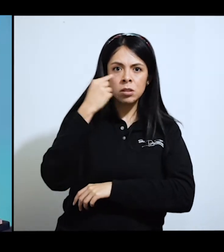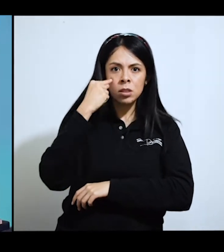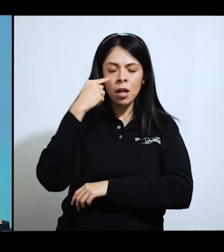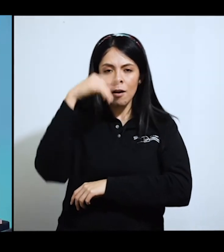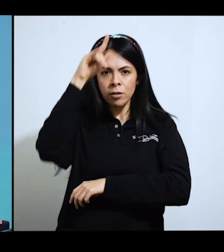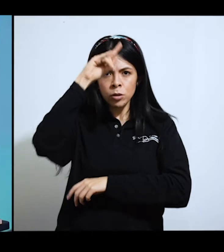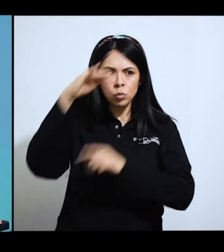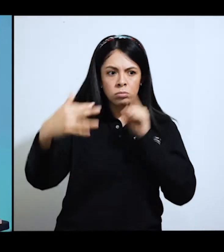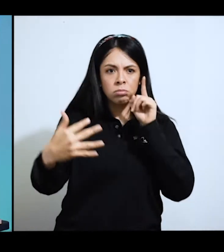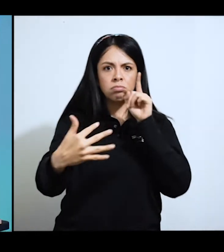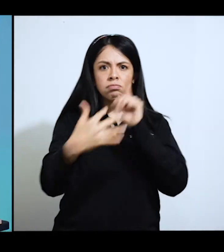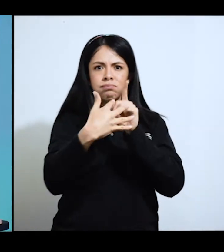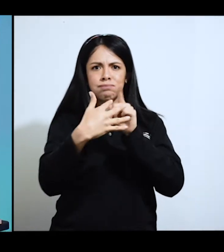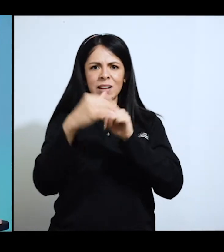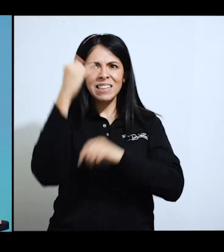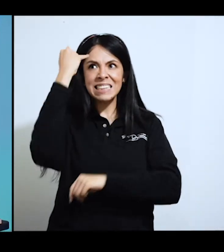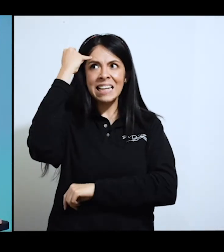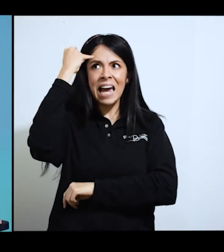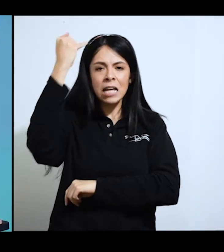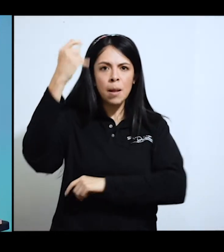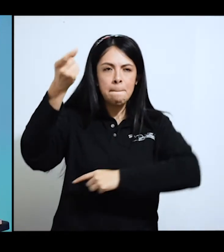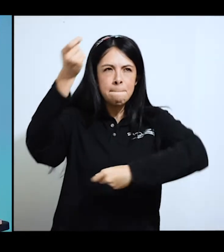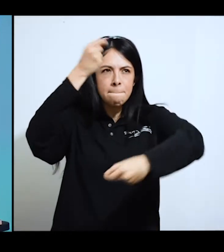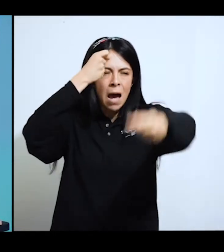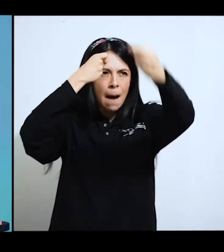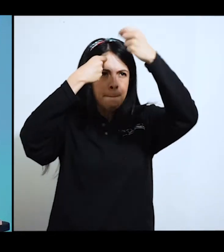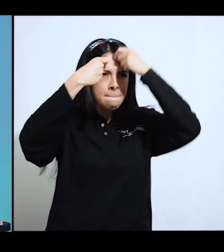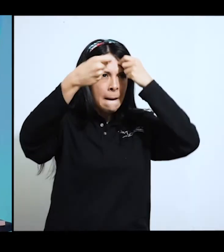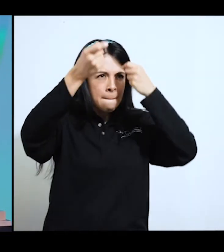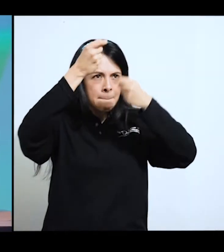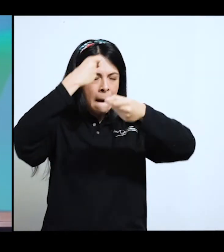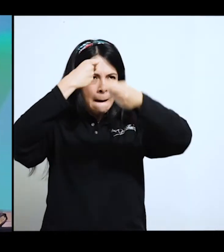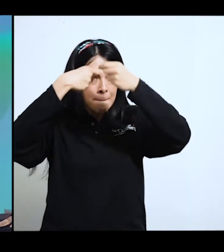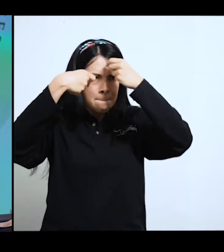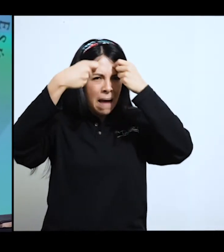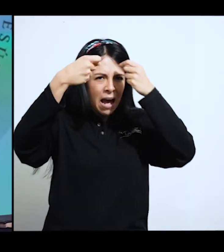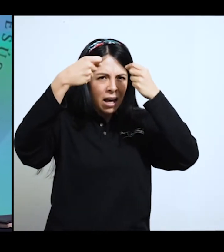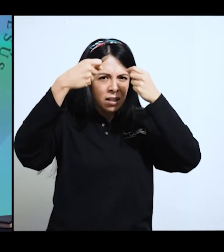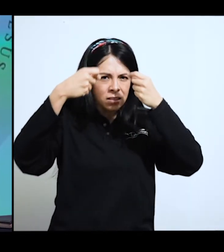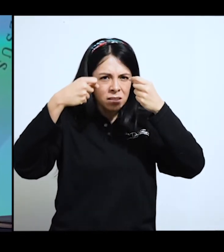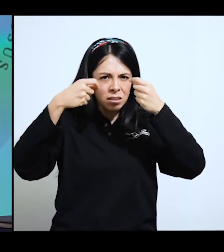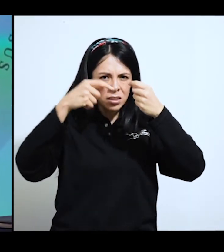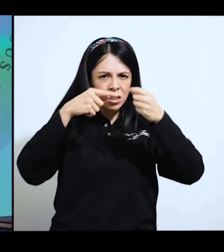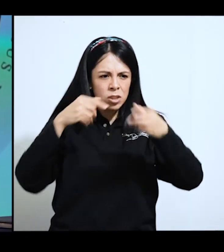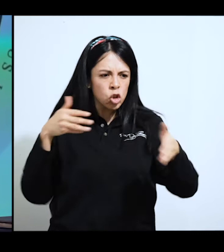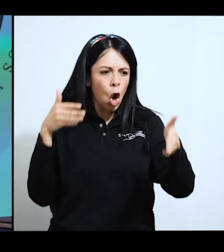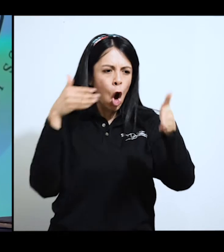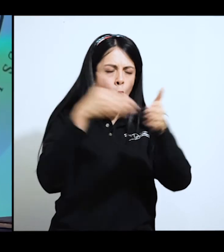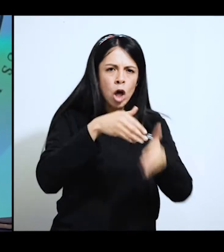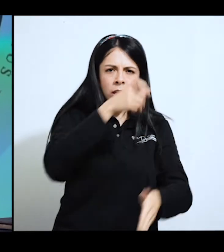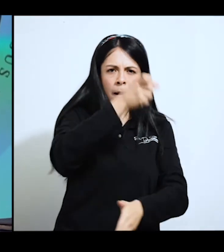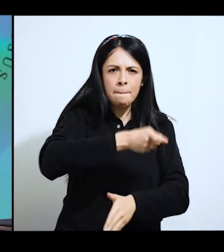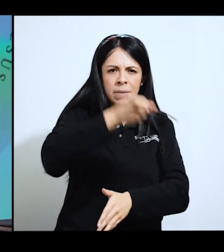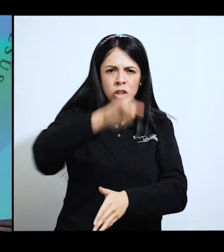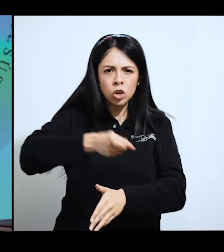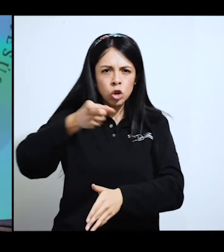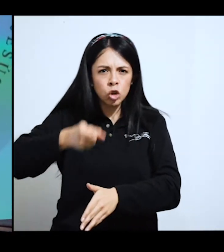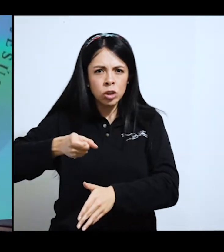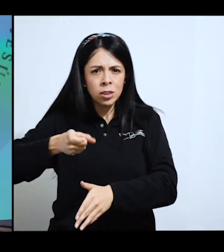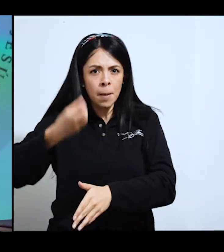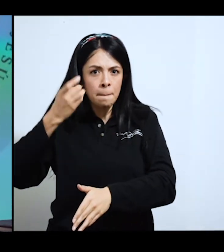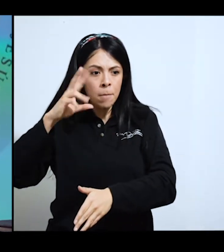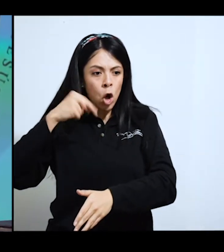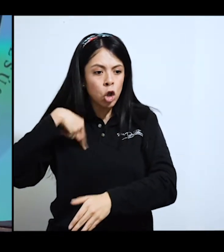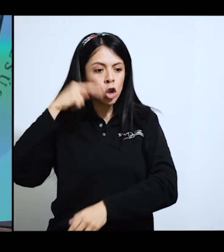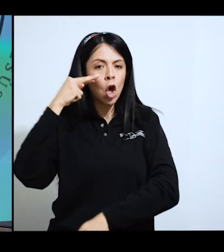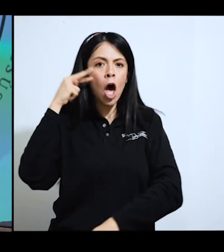de odio. Son demonios que están poniendo ideas o pensamientos en tu mente en contra de